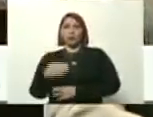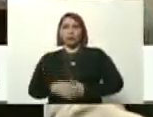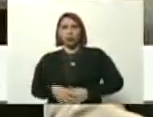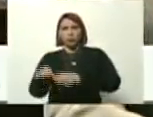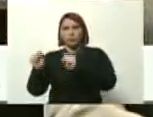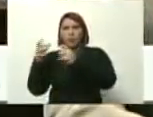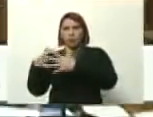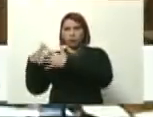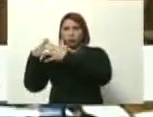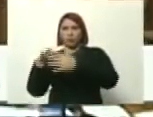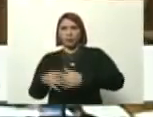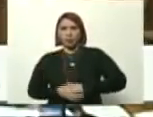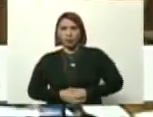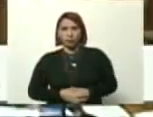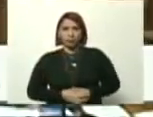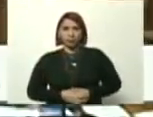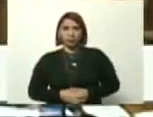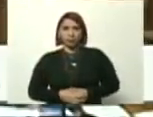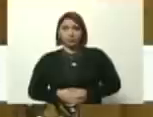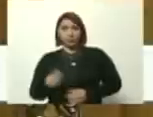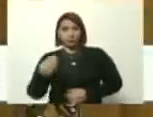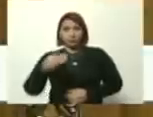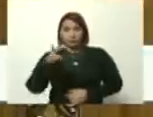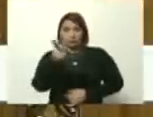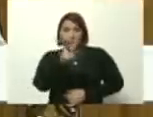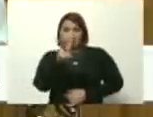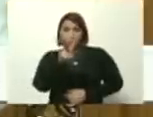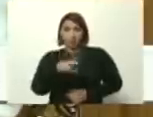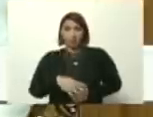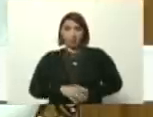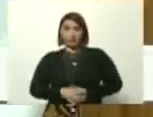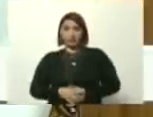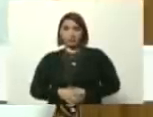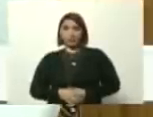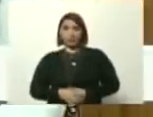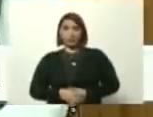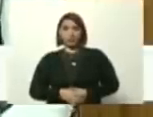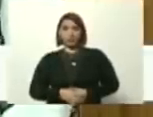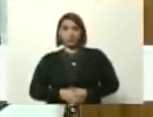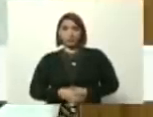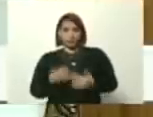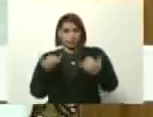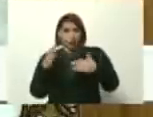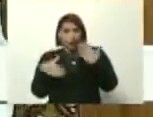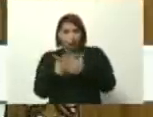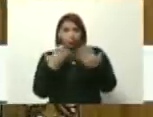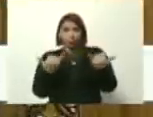imperios. Y además, Venezuela al momento ha registrado